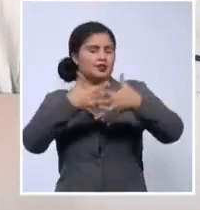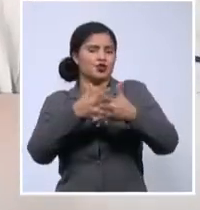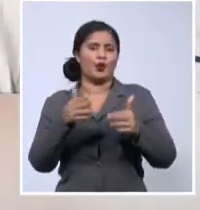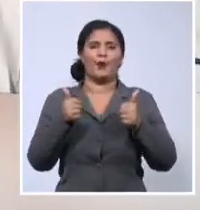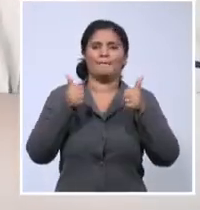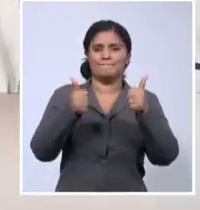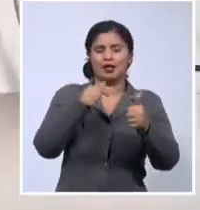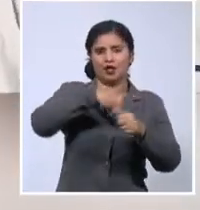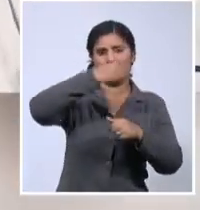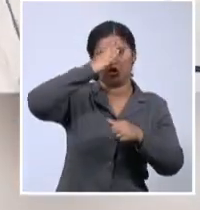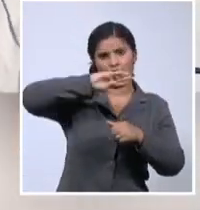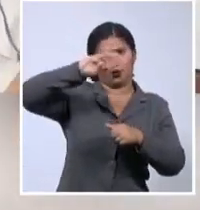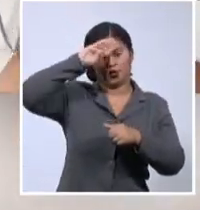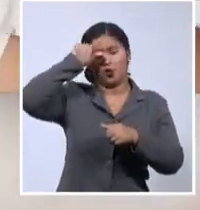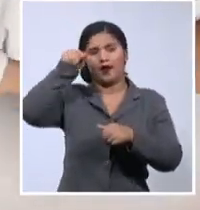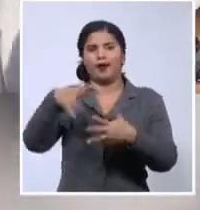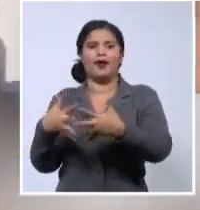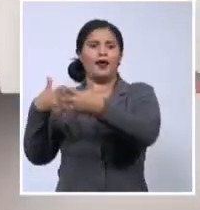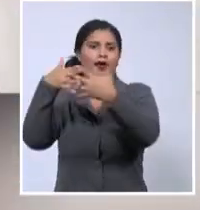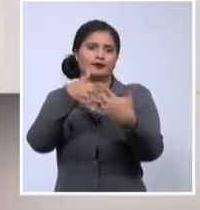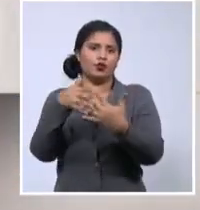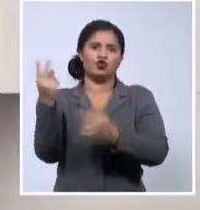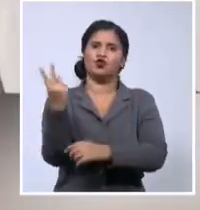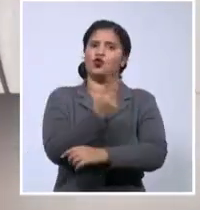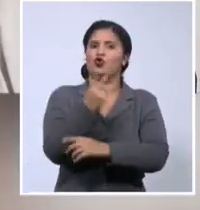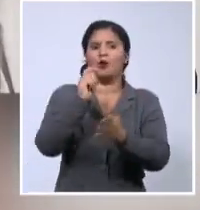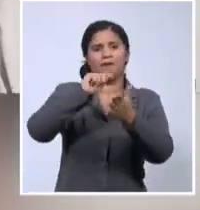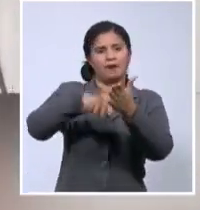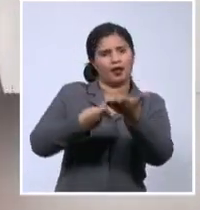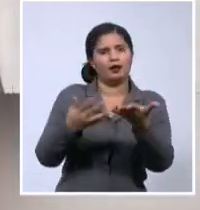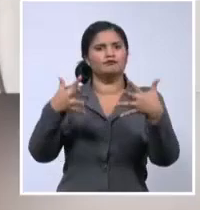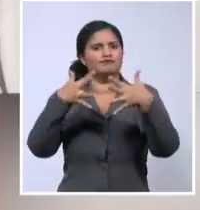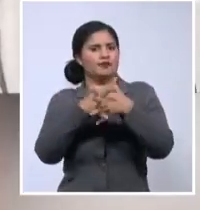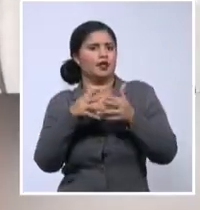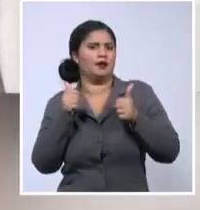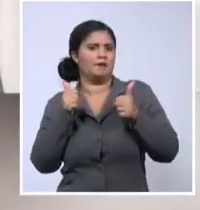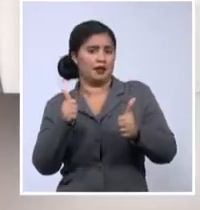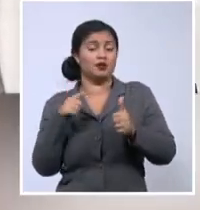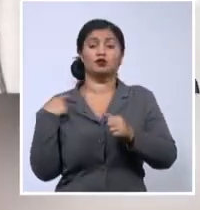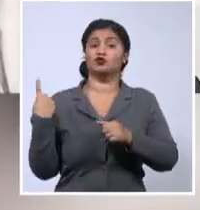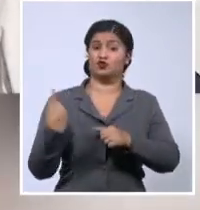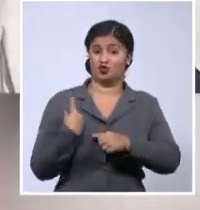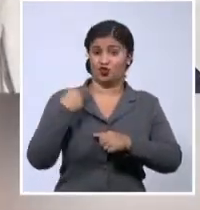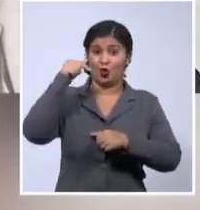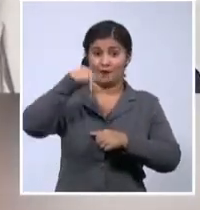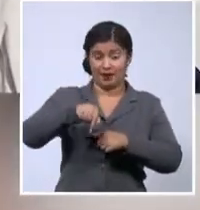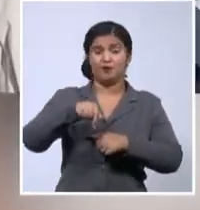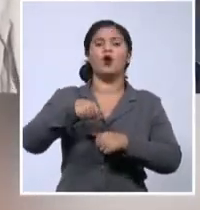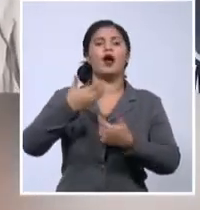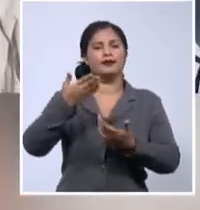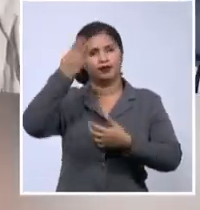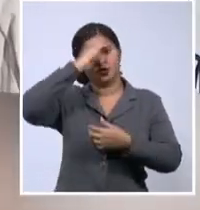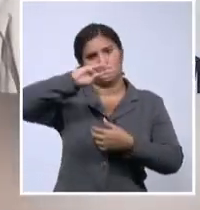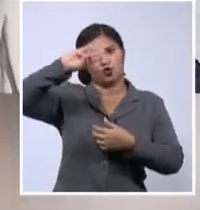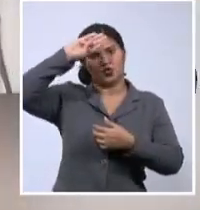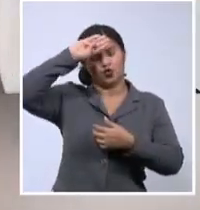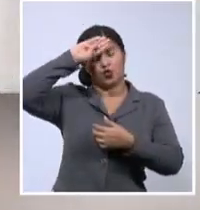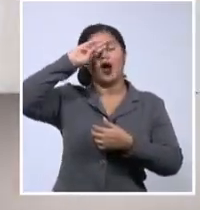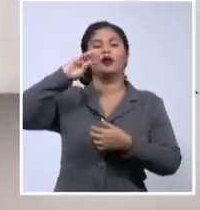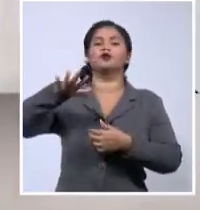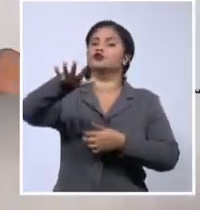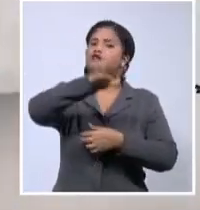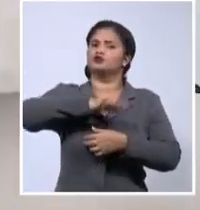eeuu y para eso nos estamos reuniendo aquí the one americano americano